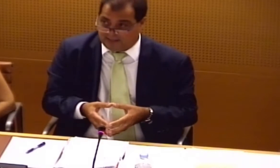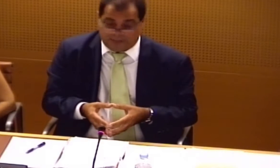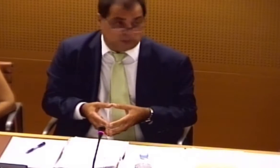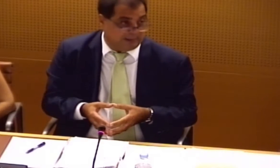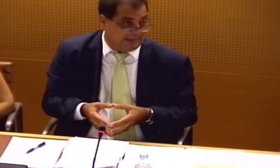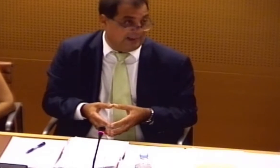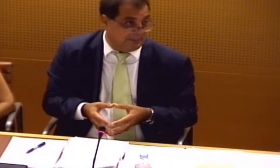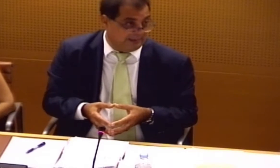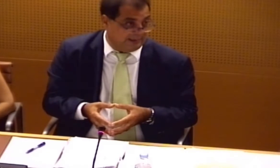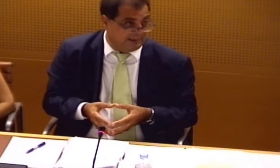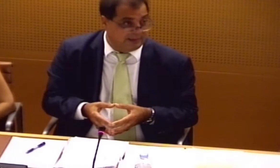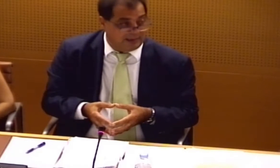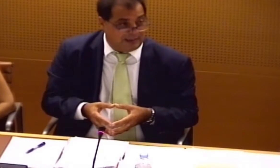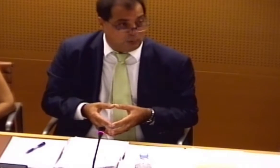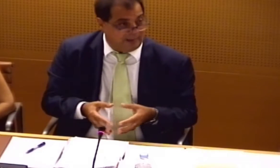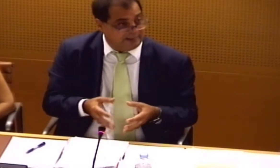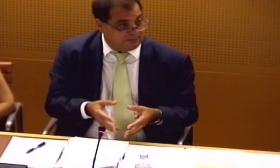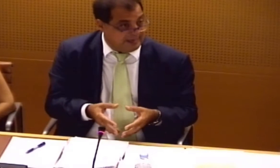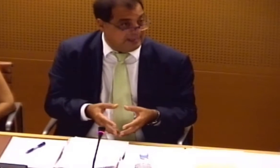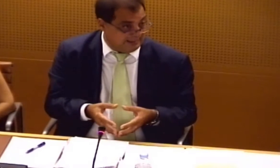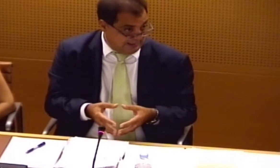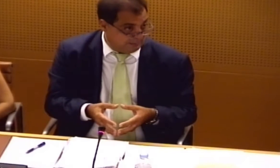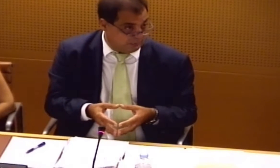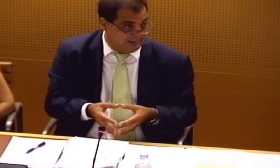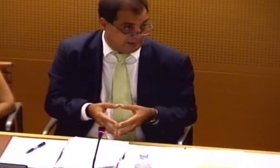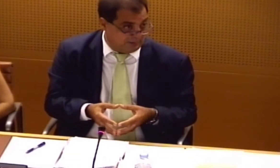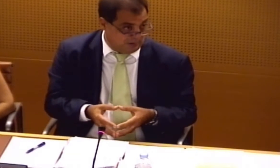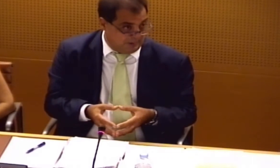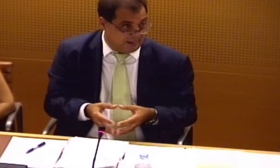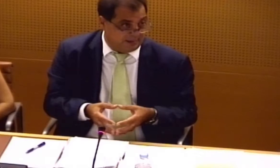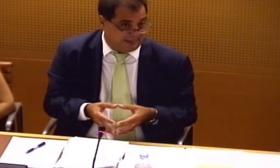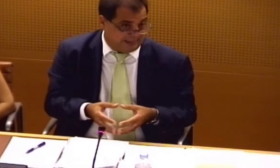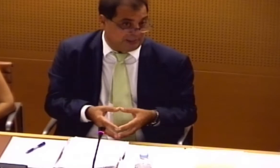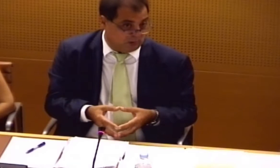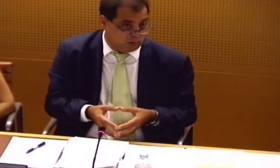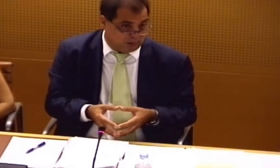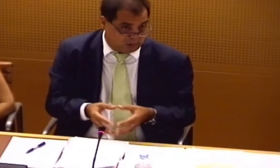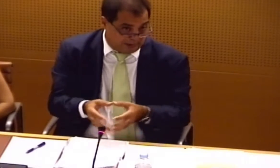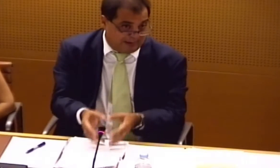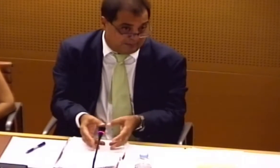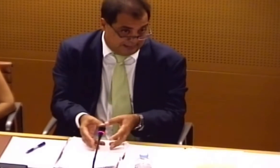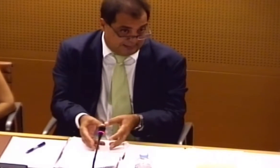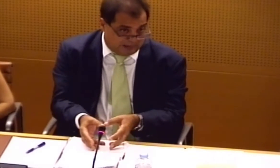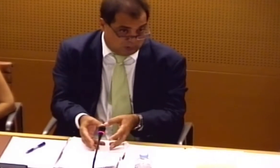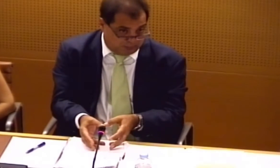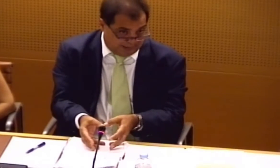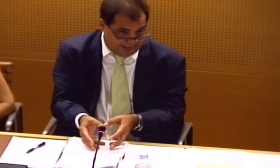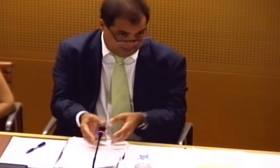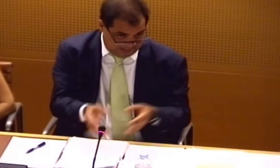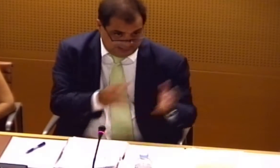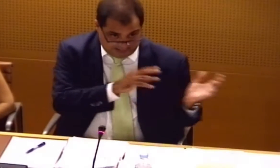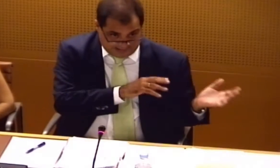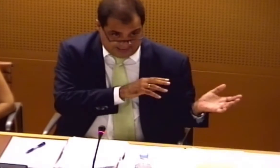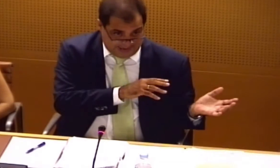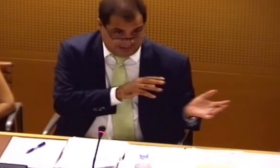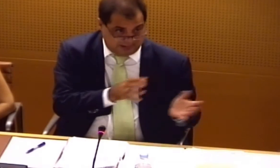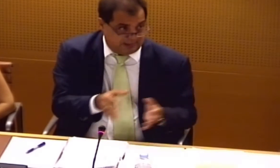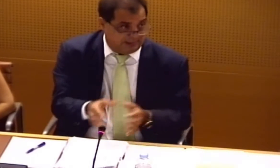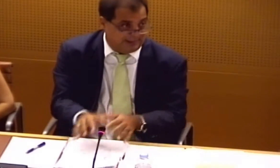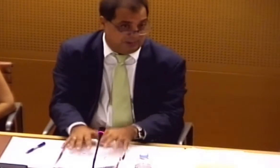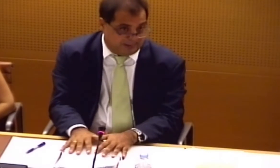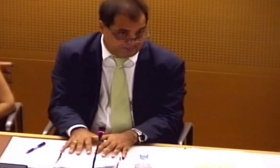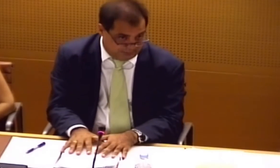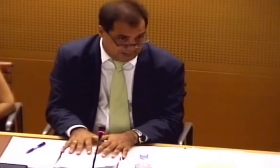ya esta factura está legalmente aprobada, está fiscalizada por la intervención, está emitido el documento contable a falta del acuerdo plenario que